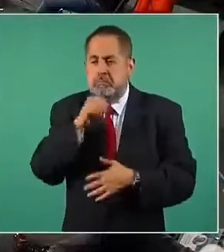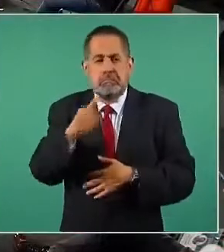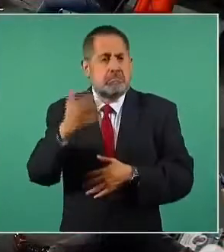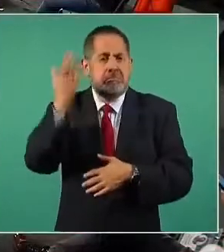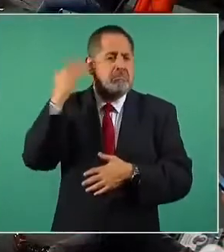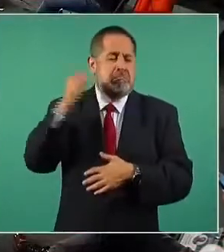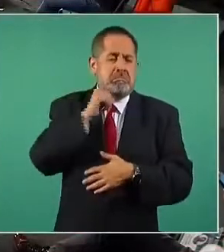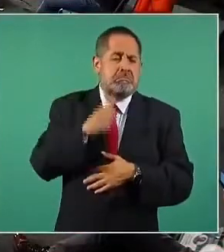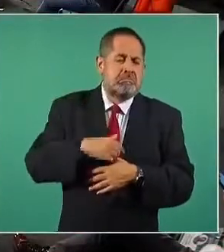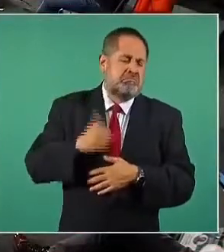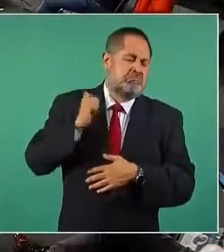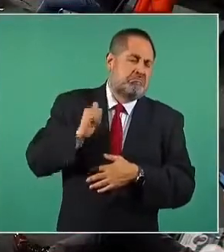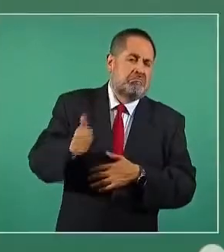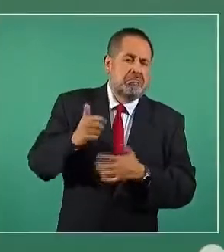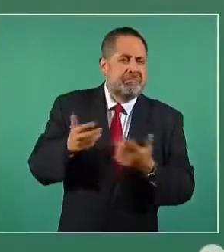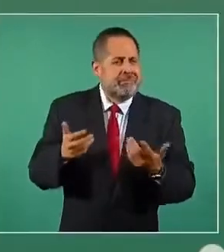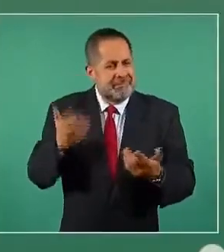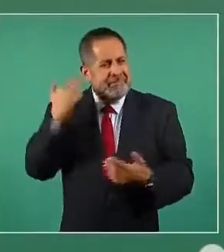era